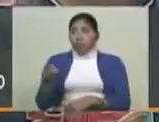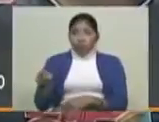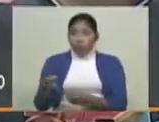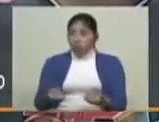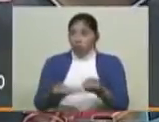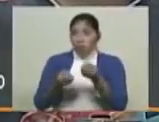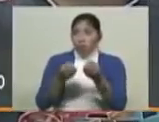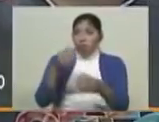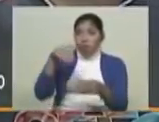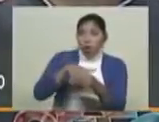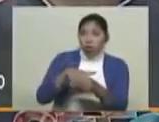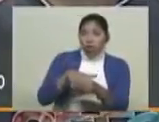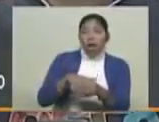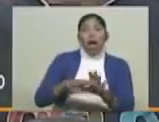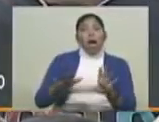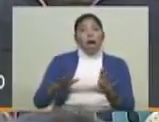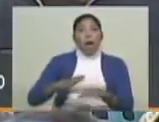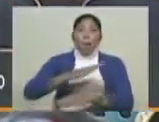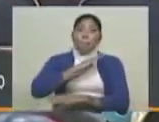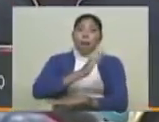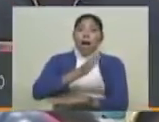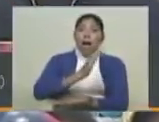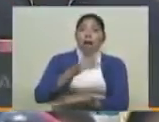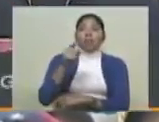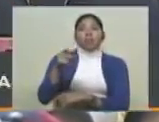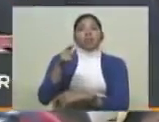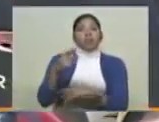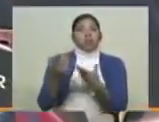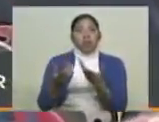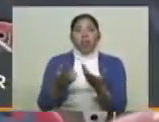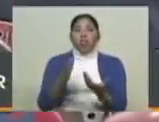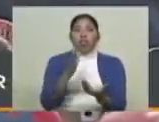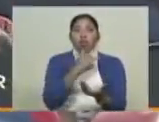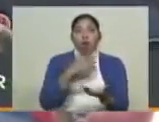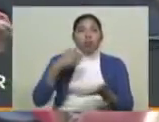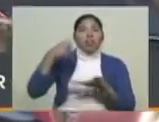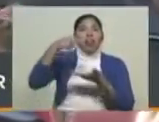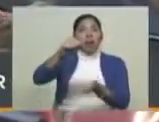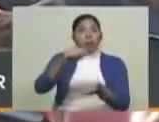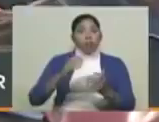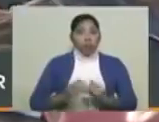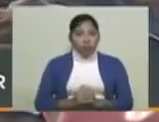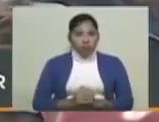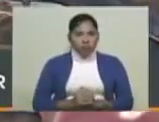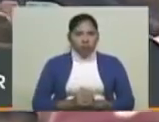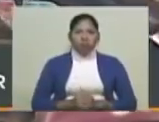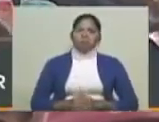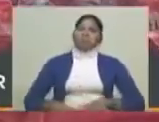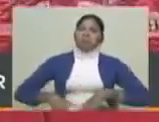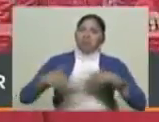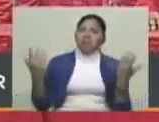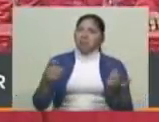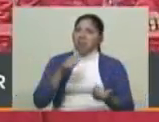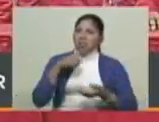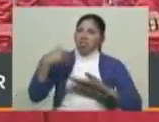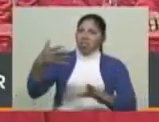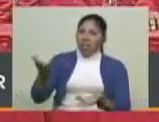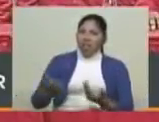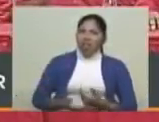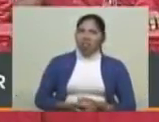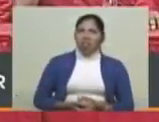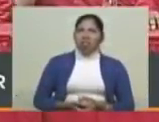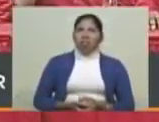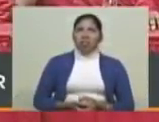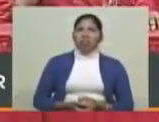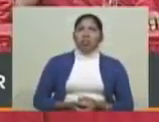la bolsa CLAC. Carajo, ¿y quién es que la está entregando? La está entregando Nicolás Maduro como presidente. No es amenaza. Es que no